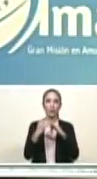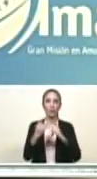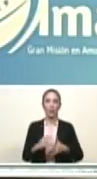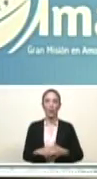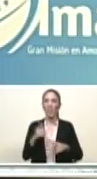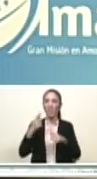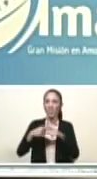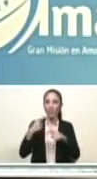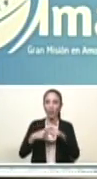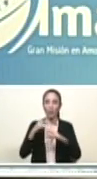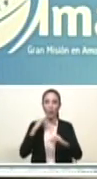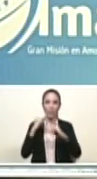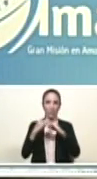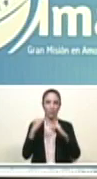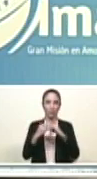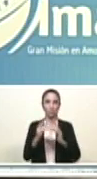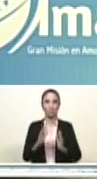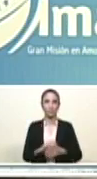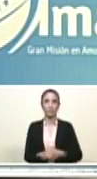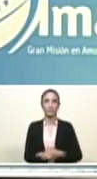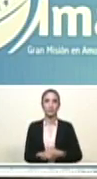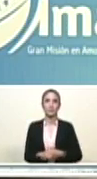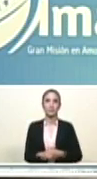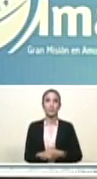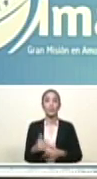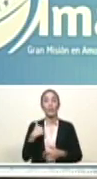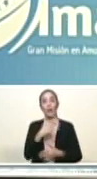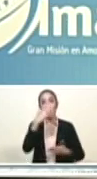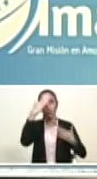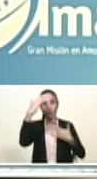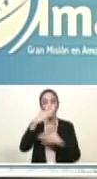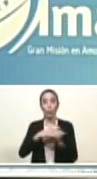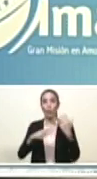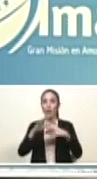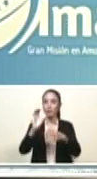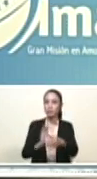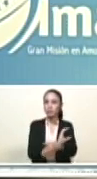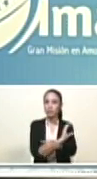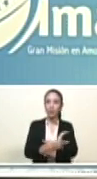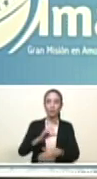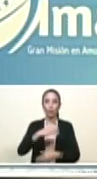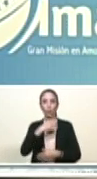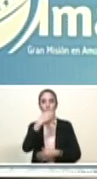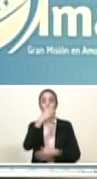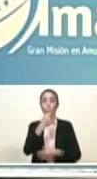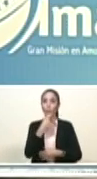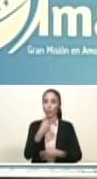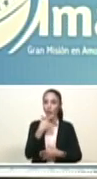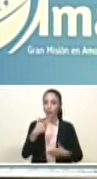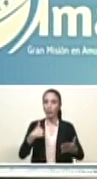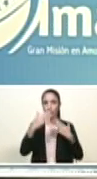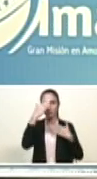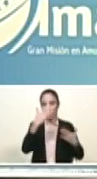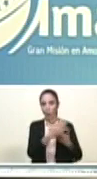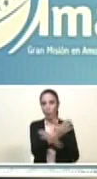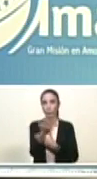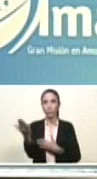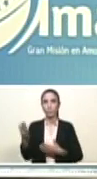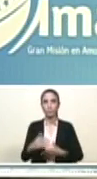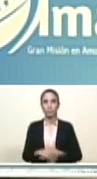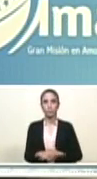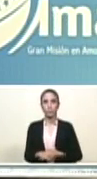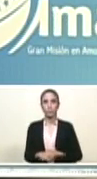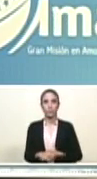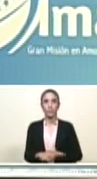Maxis. Saludo con este tema tan bonito, de tanto ritmo, brasilero,